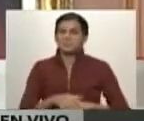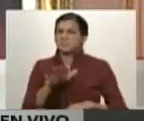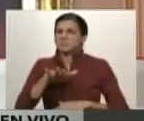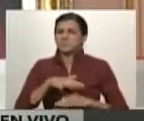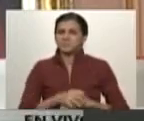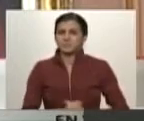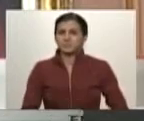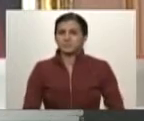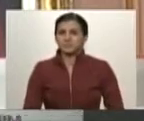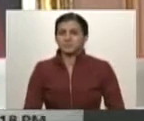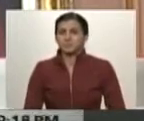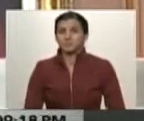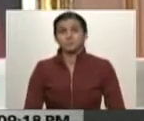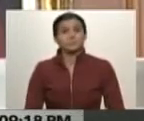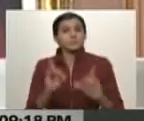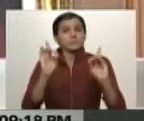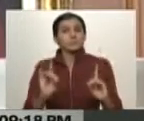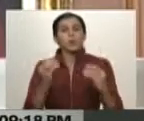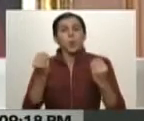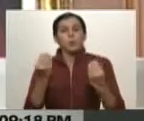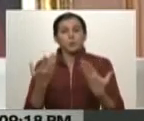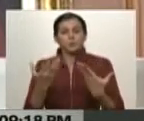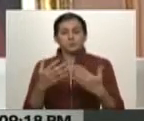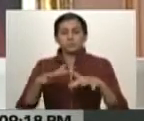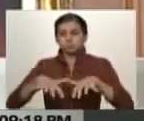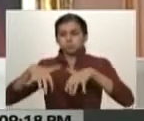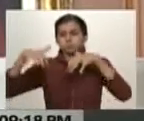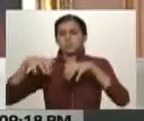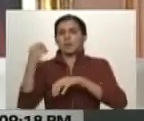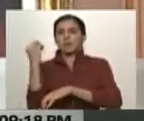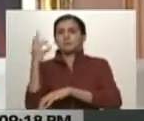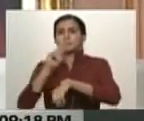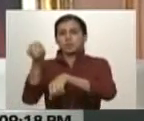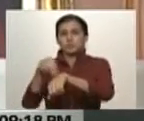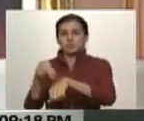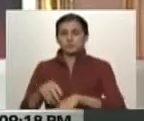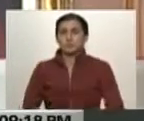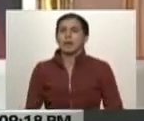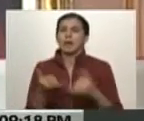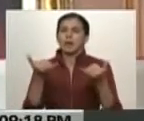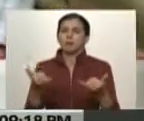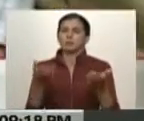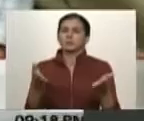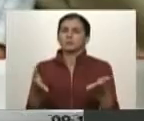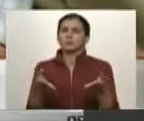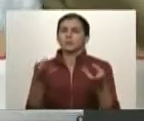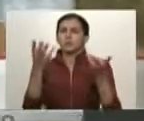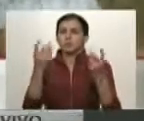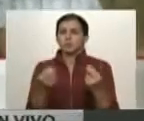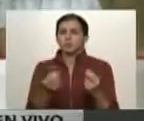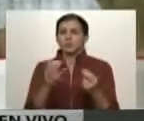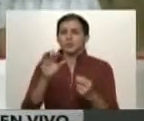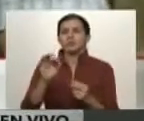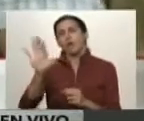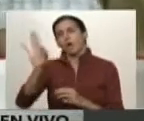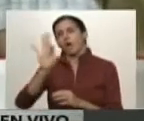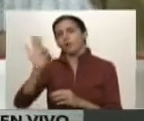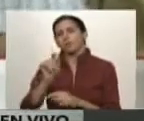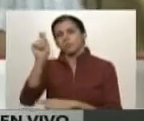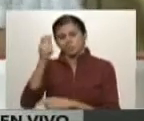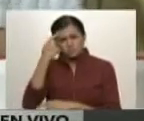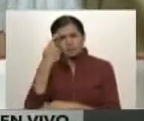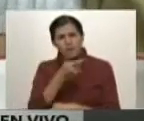y decidir la conformación de sus poderes públicos en este caso nos toca la elección de la asamblea nacional como saben